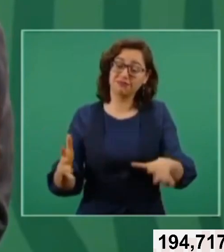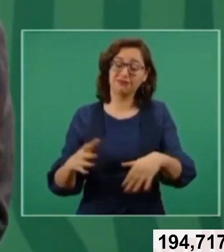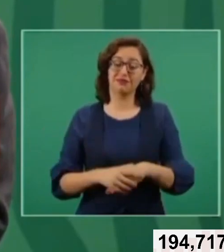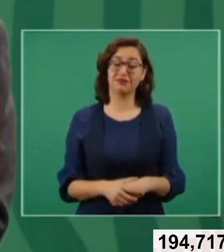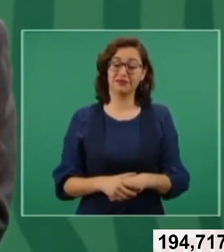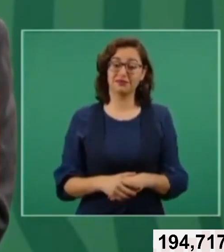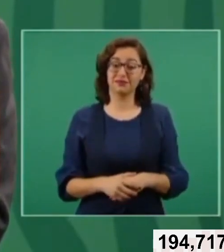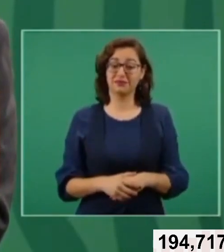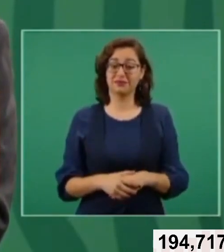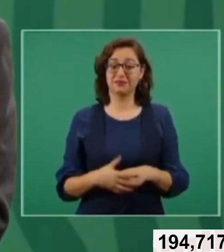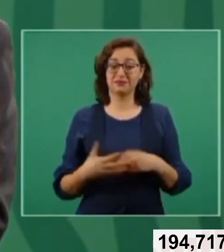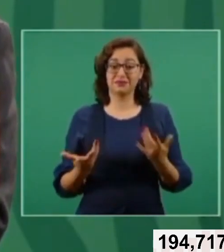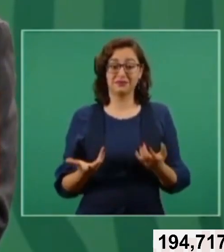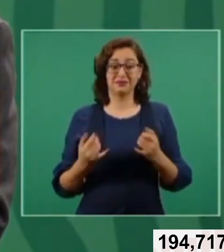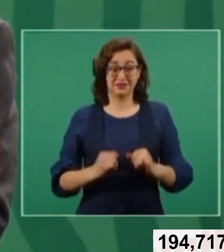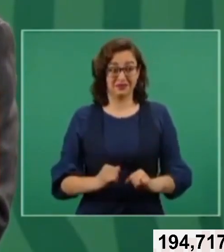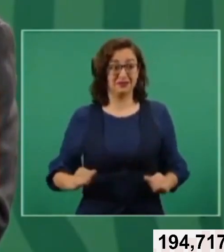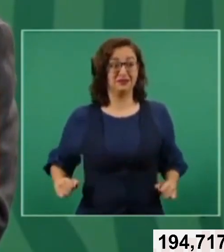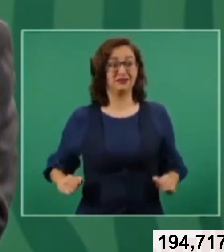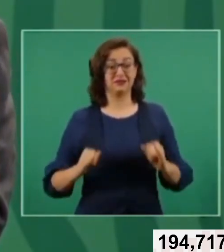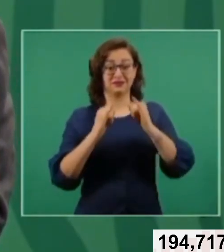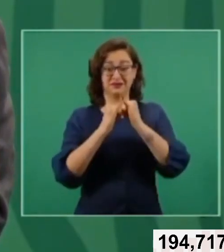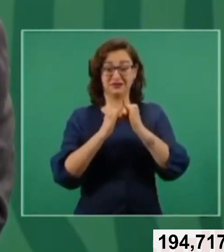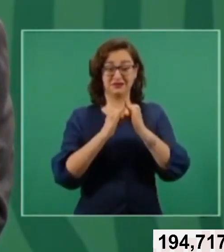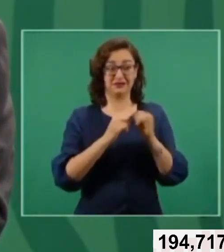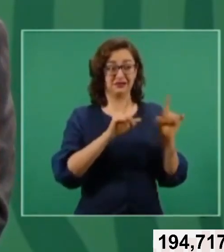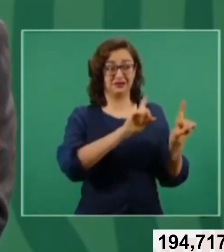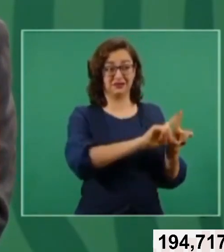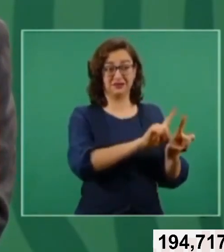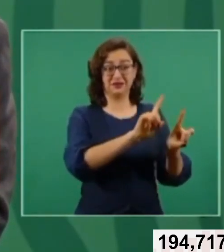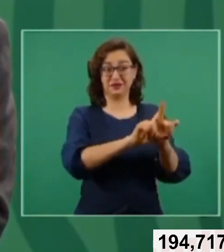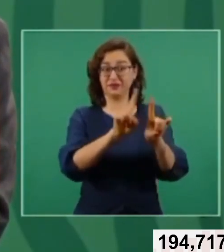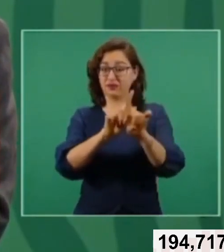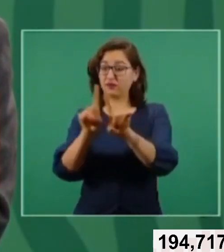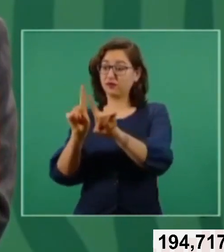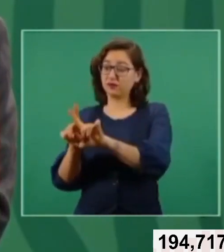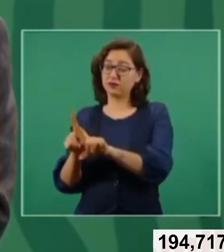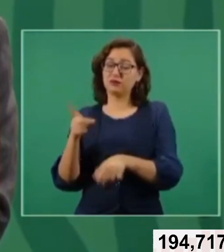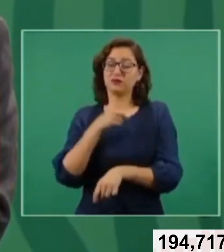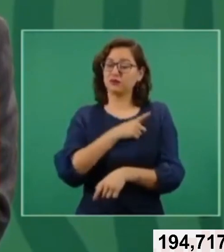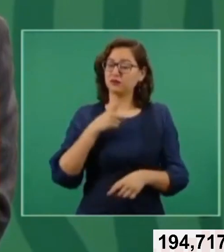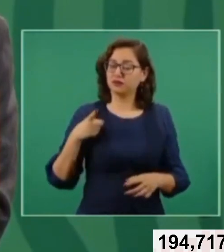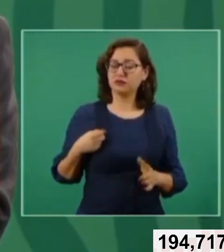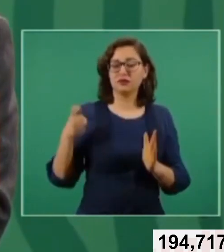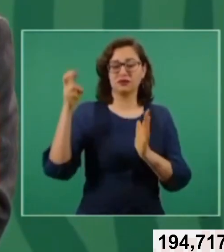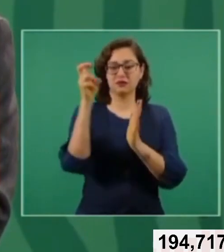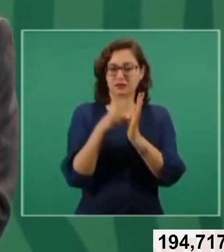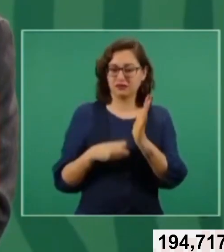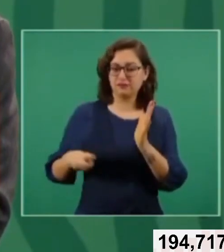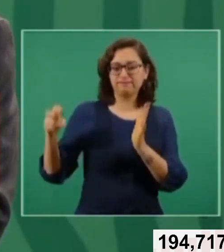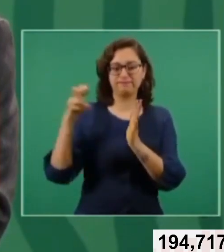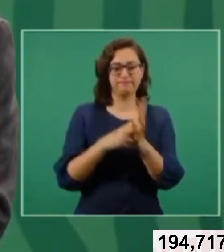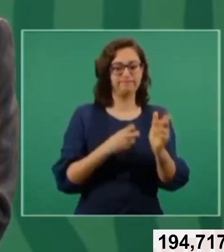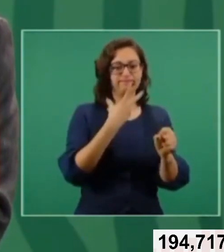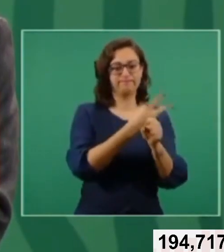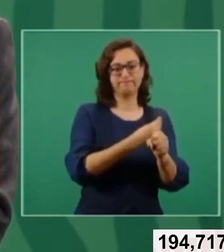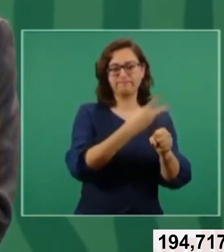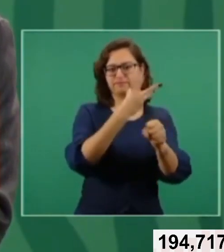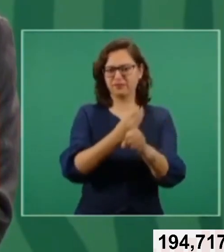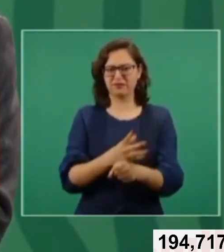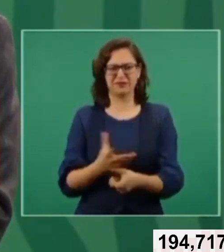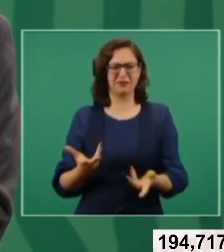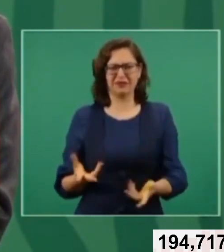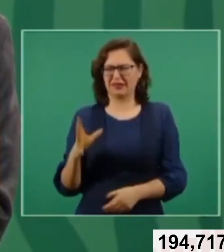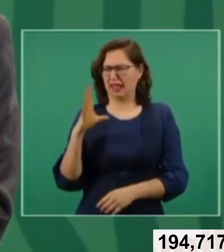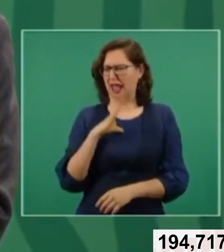el colegio médico como el cine que se van a encubrir todo el plan nacional para que se acerque